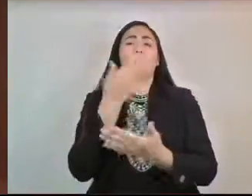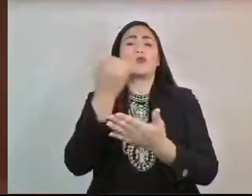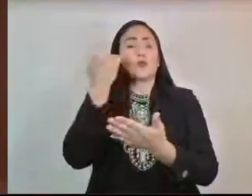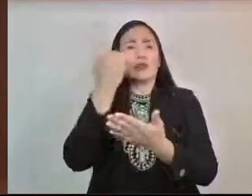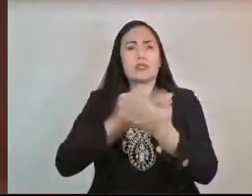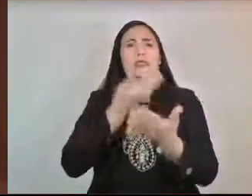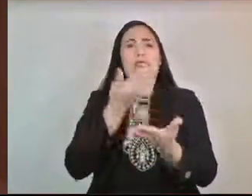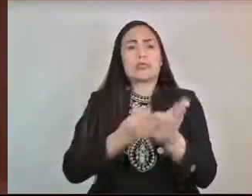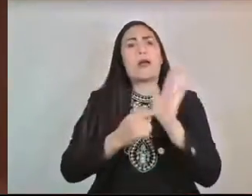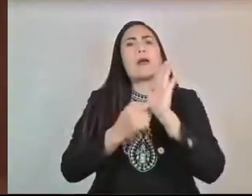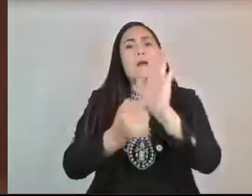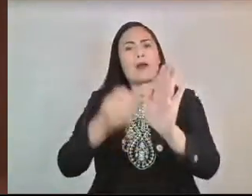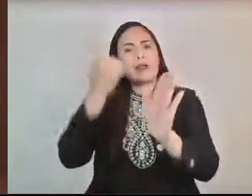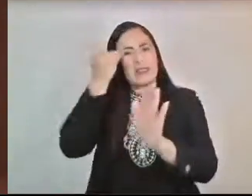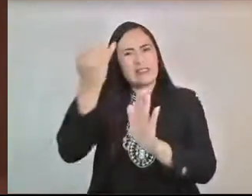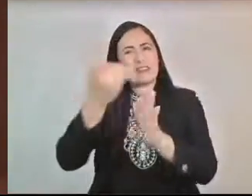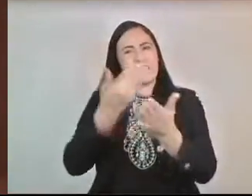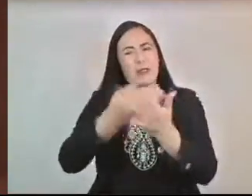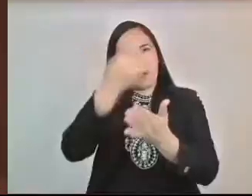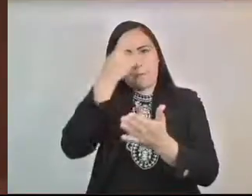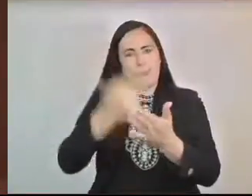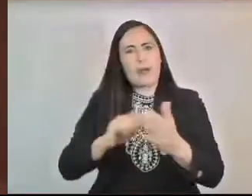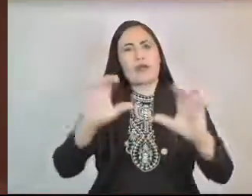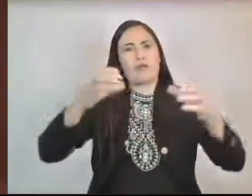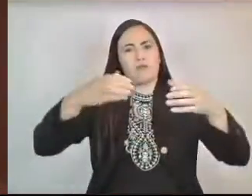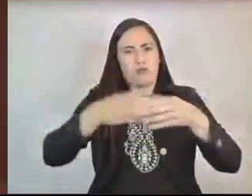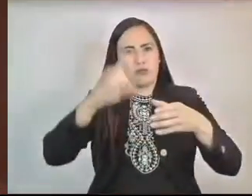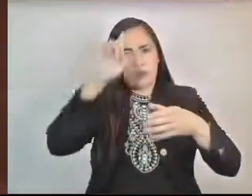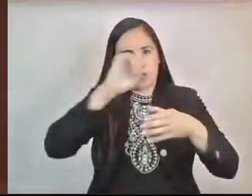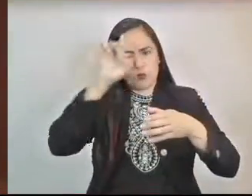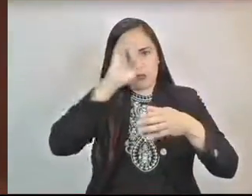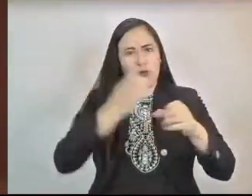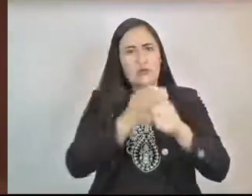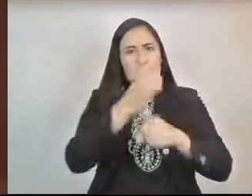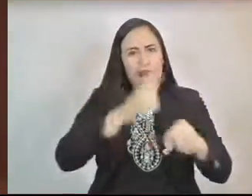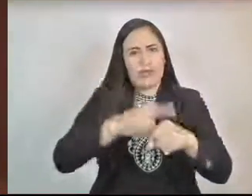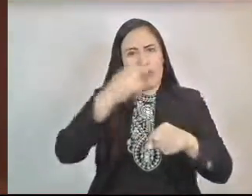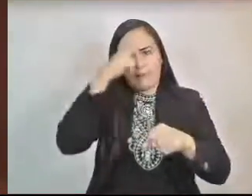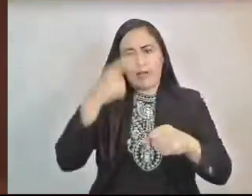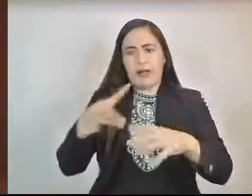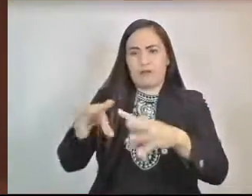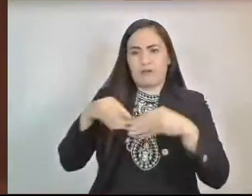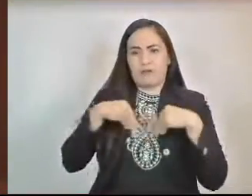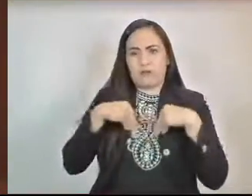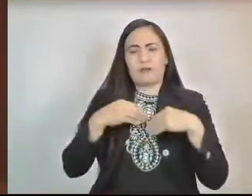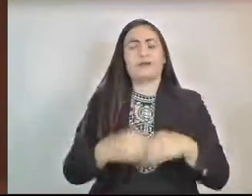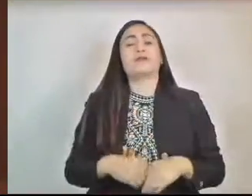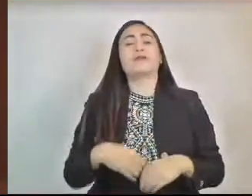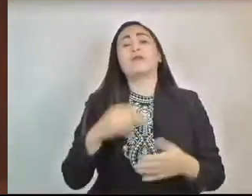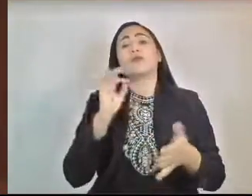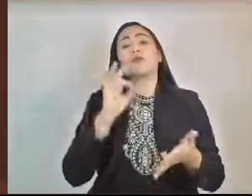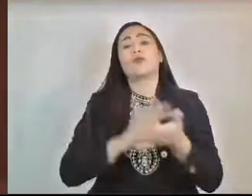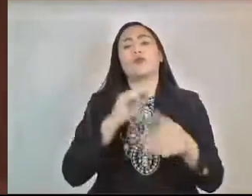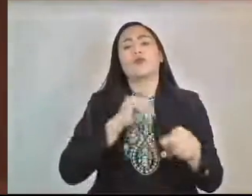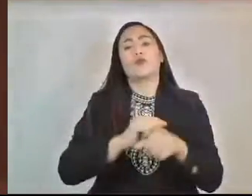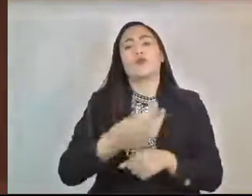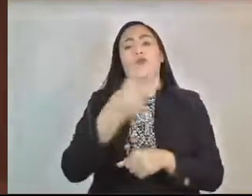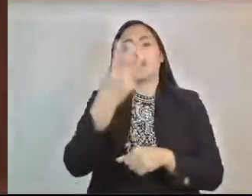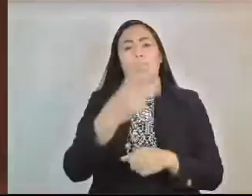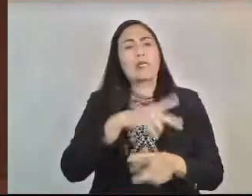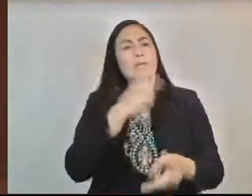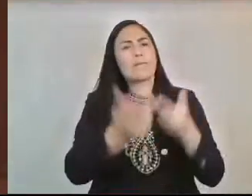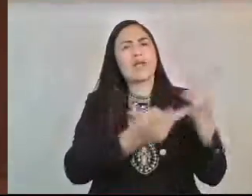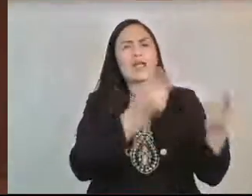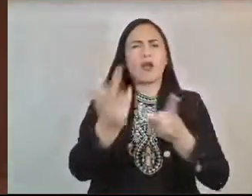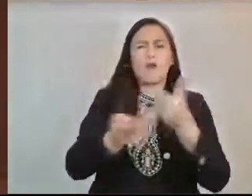para la creación del Consejo Estatal de Adopciones. Punto número 3. Elaborar un censo de la situación de las